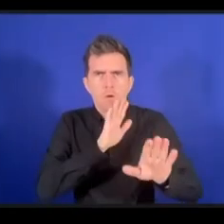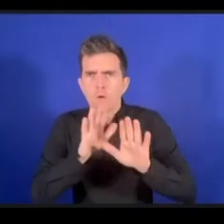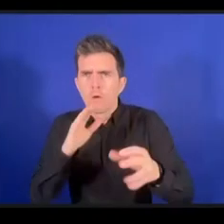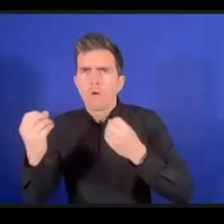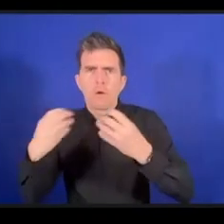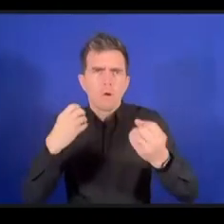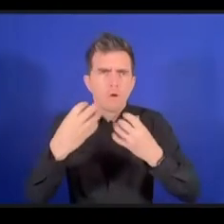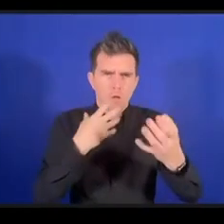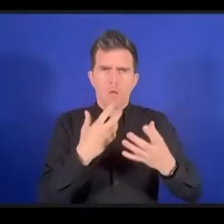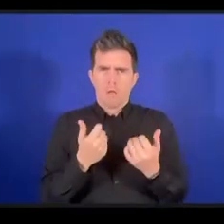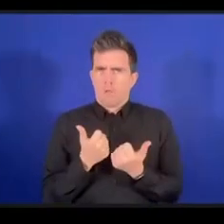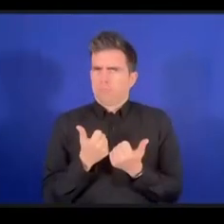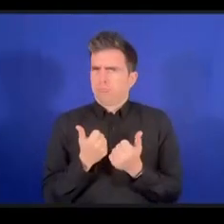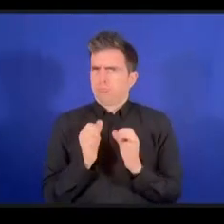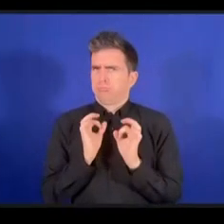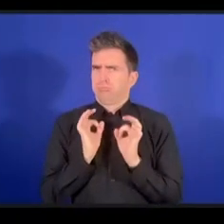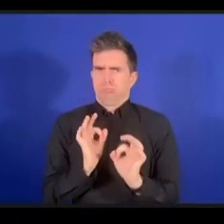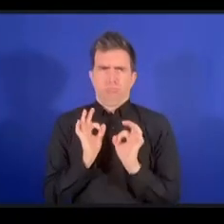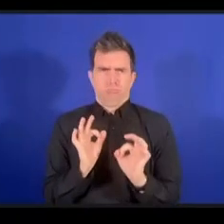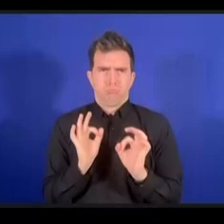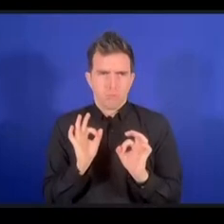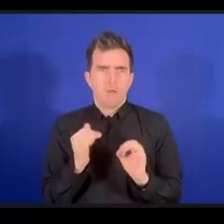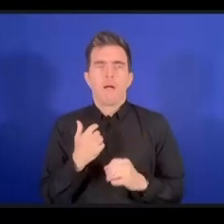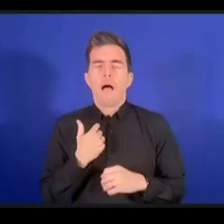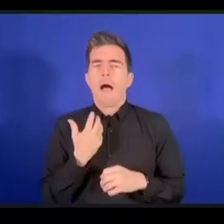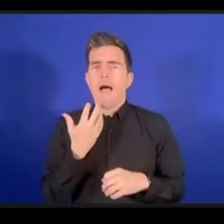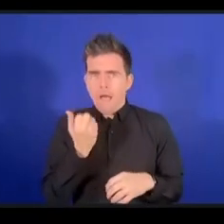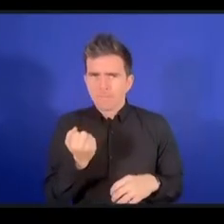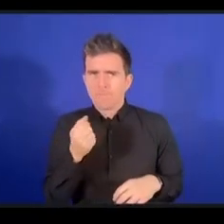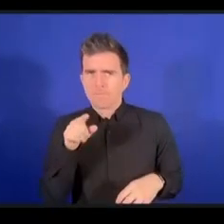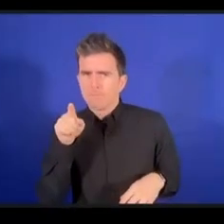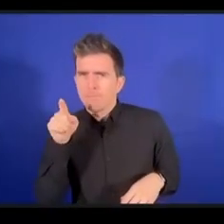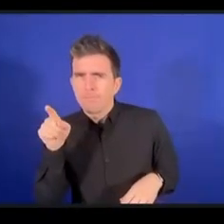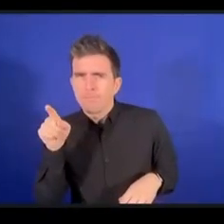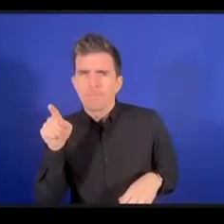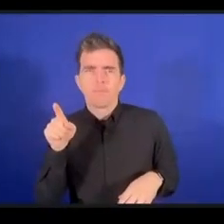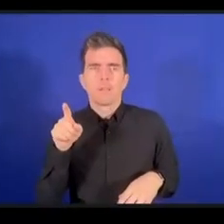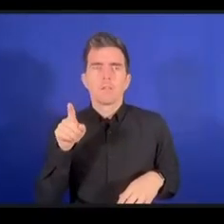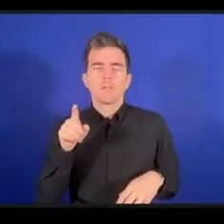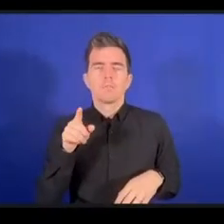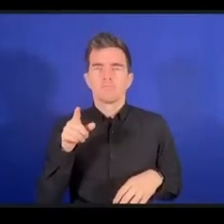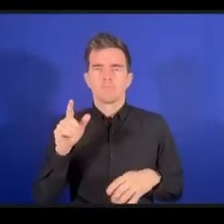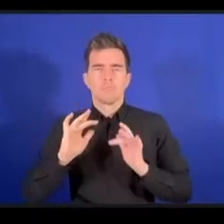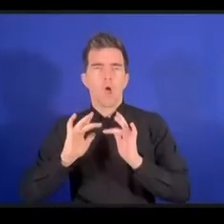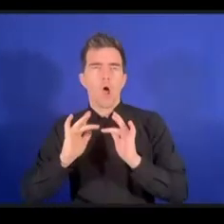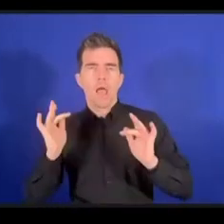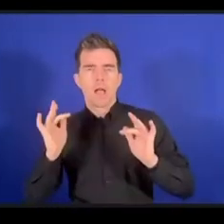muchísimo hay alguien en línea que quisiera intervenir